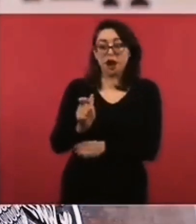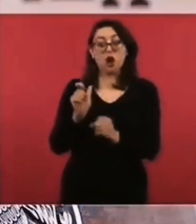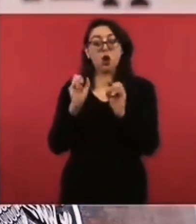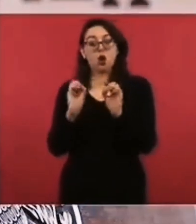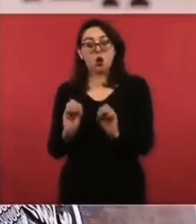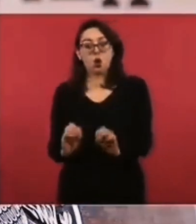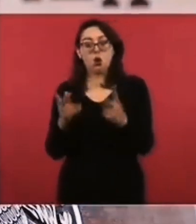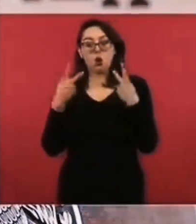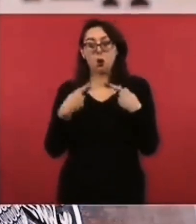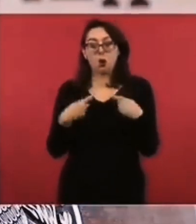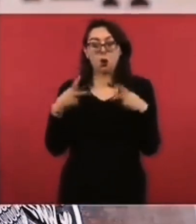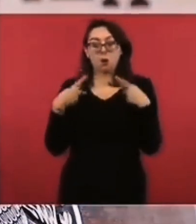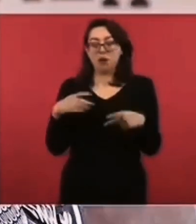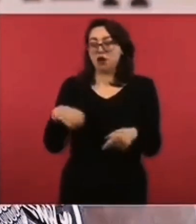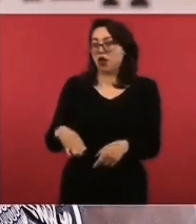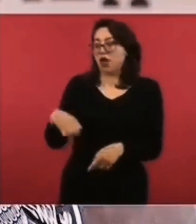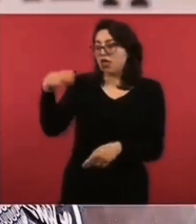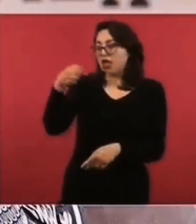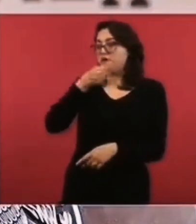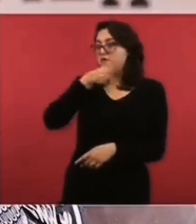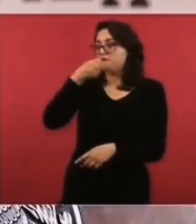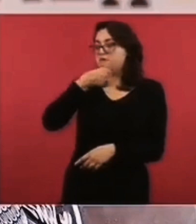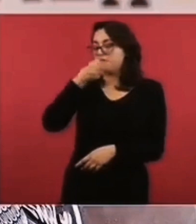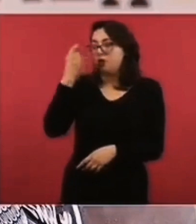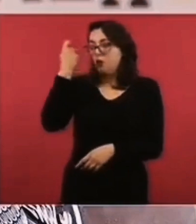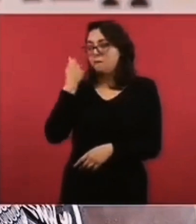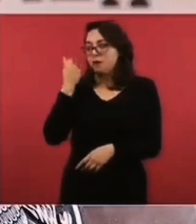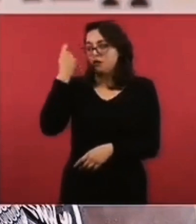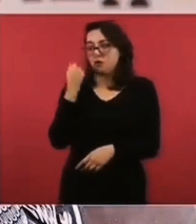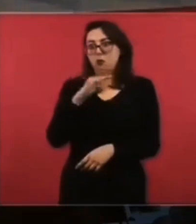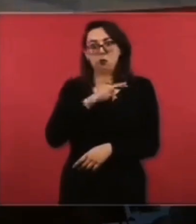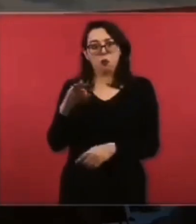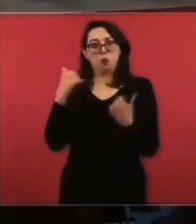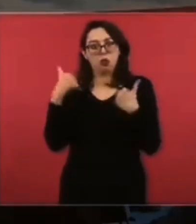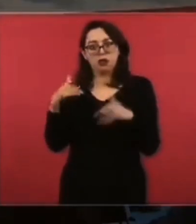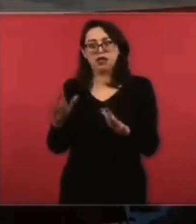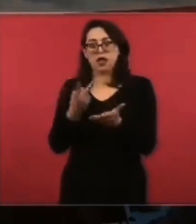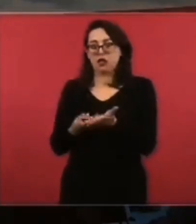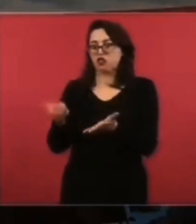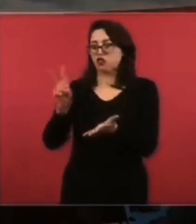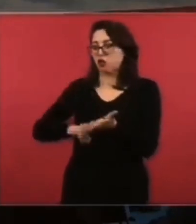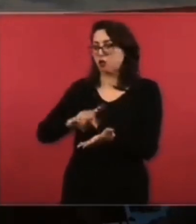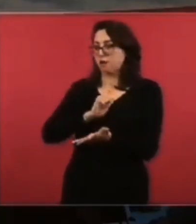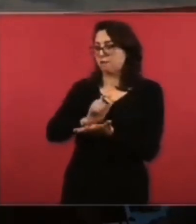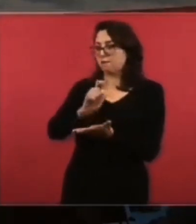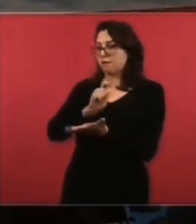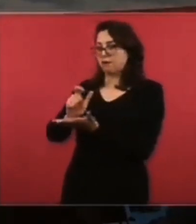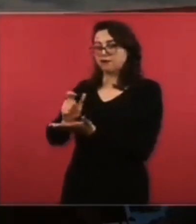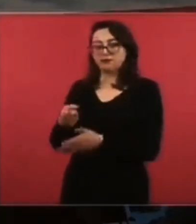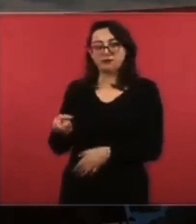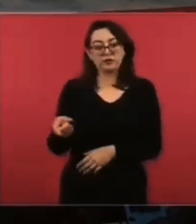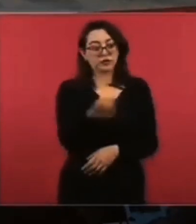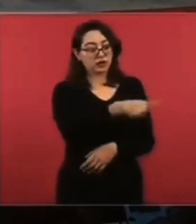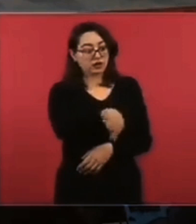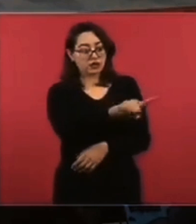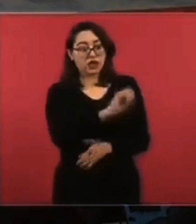apoyo a todos los beneficiarios de la pensión de adultos mayores. Es decir, si este puñado de personas